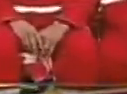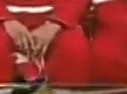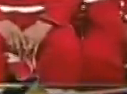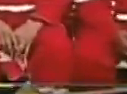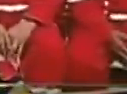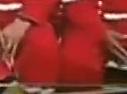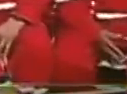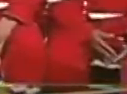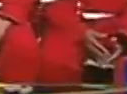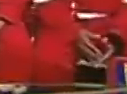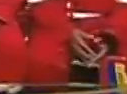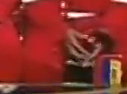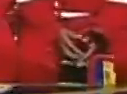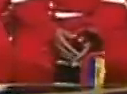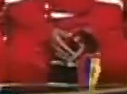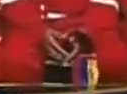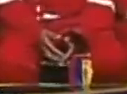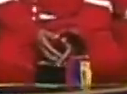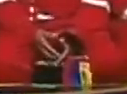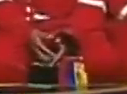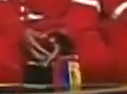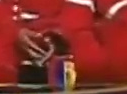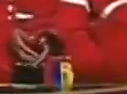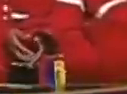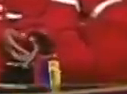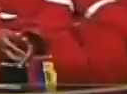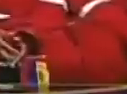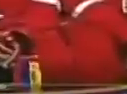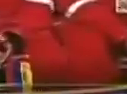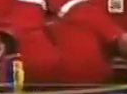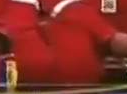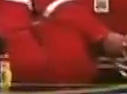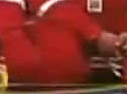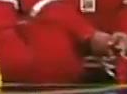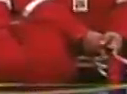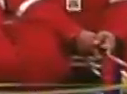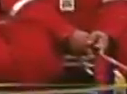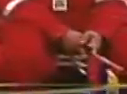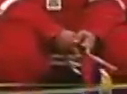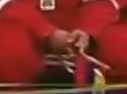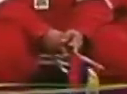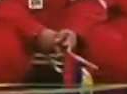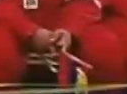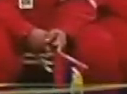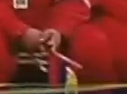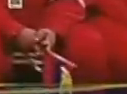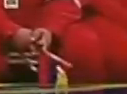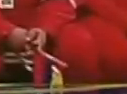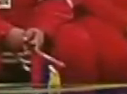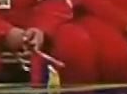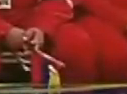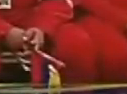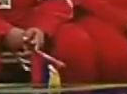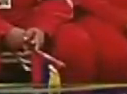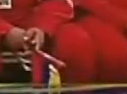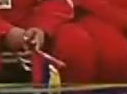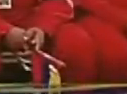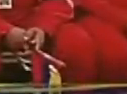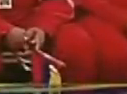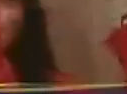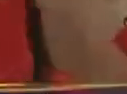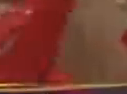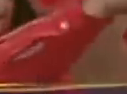y lo hicimos junto a la clase trabajadora. Eso fue el secreto de esta victoria, de esta